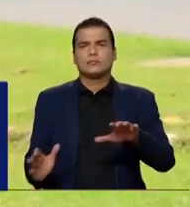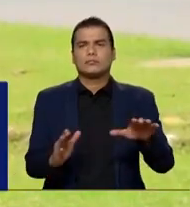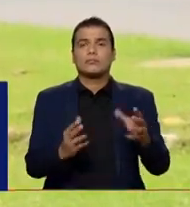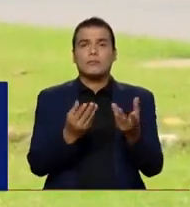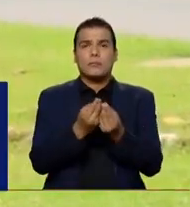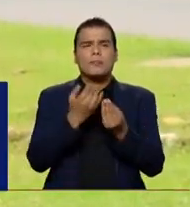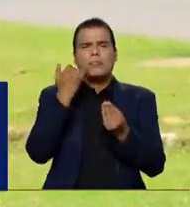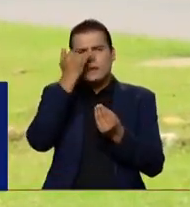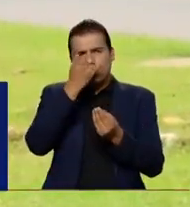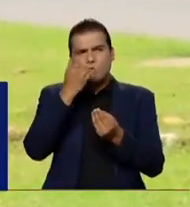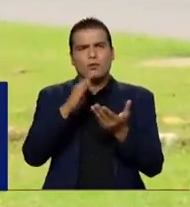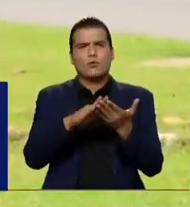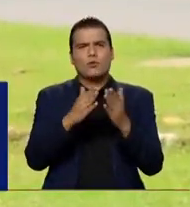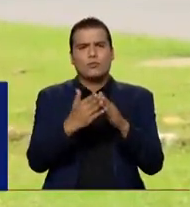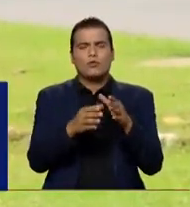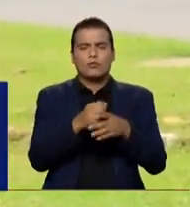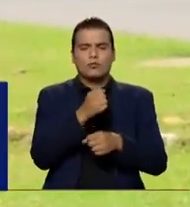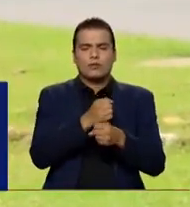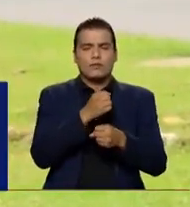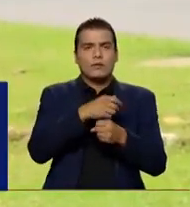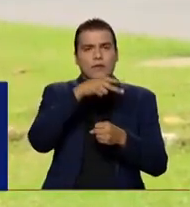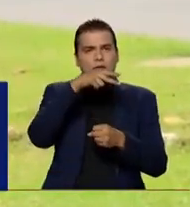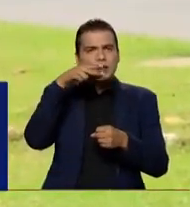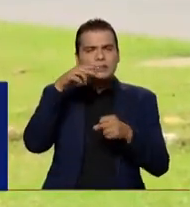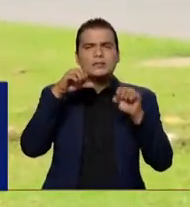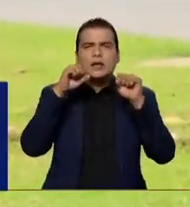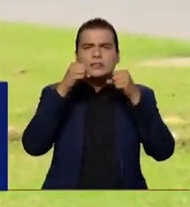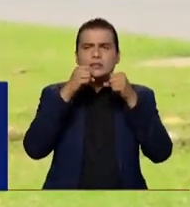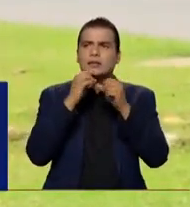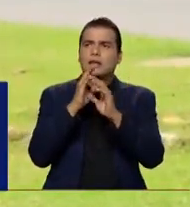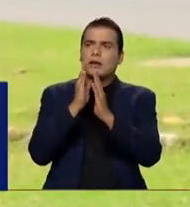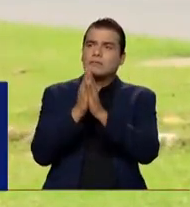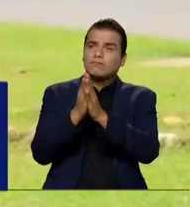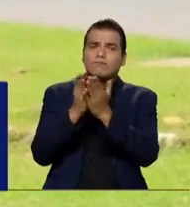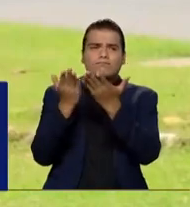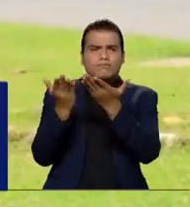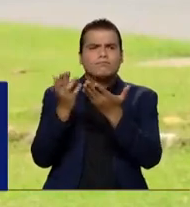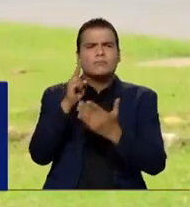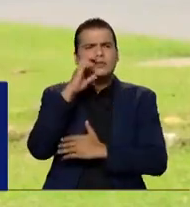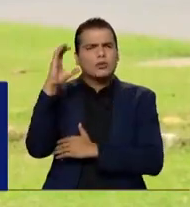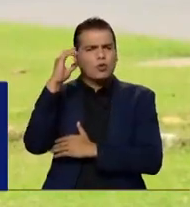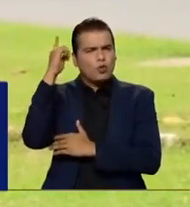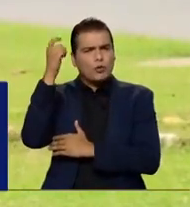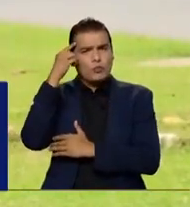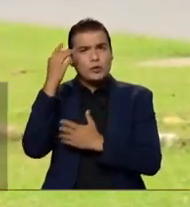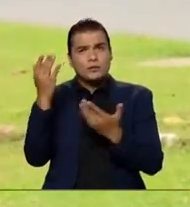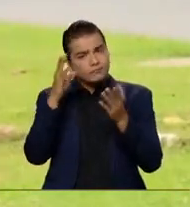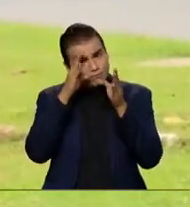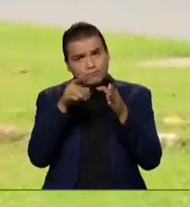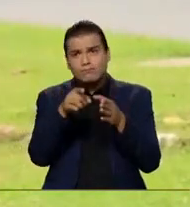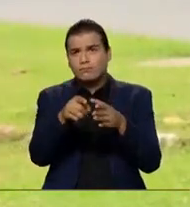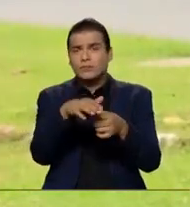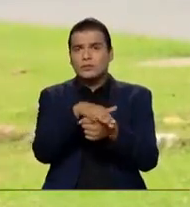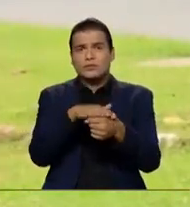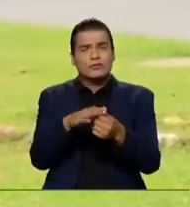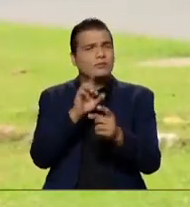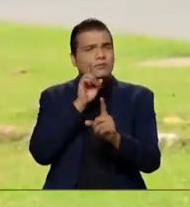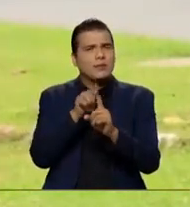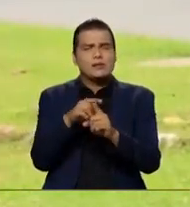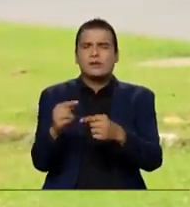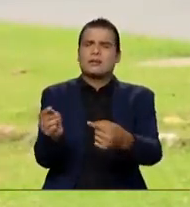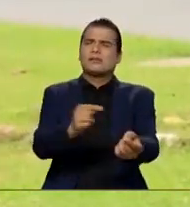afro, trabajadores de las haciendas azucareras han hecho un llamado al gobierno nacional para que se preste la atención necesaria para que terminen